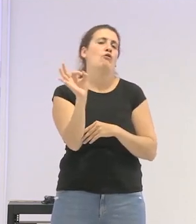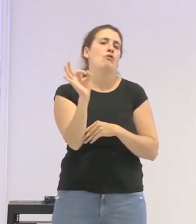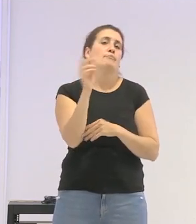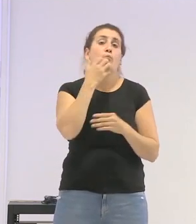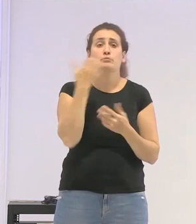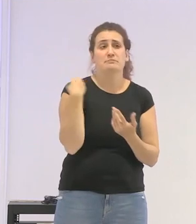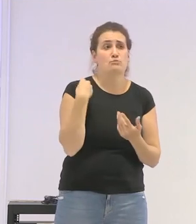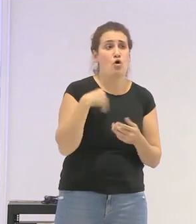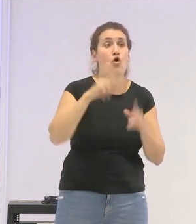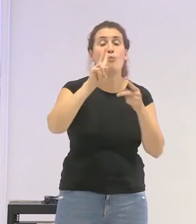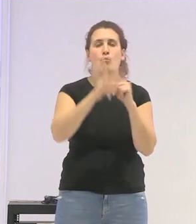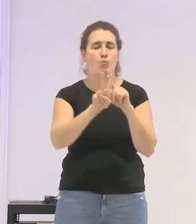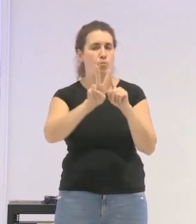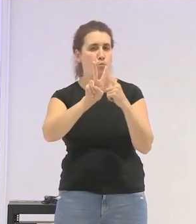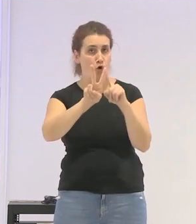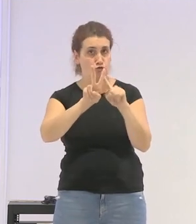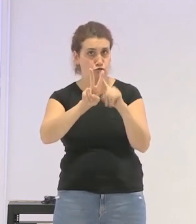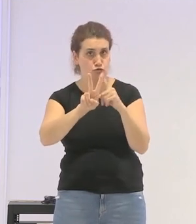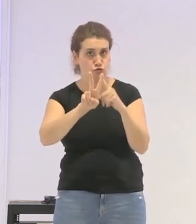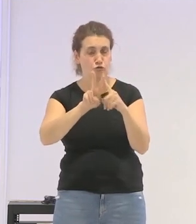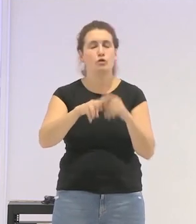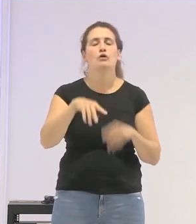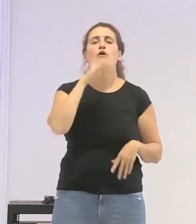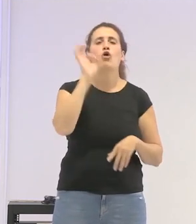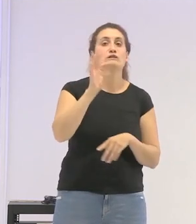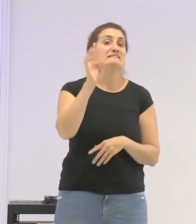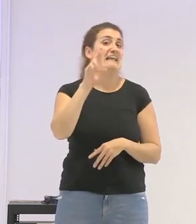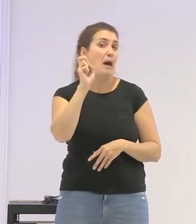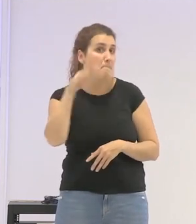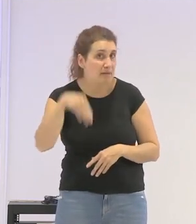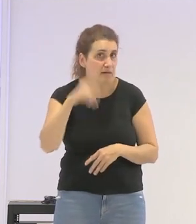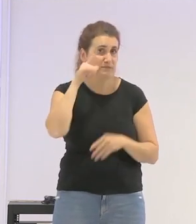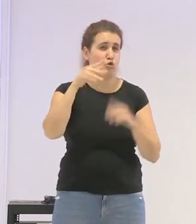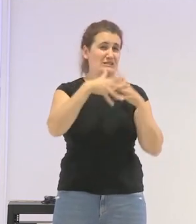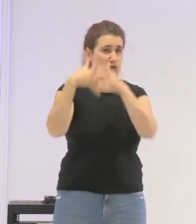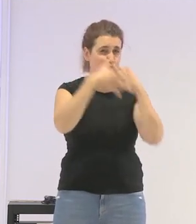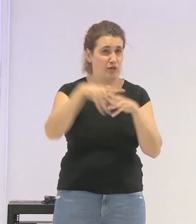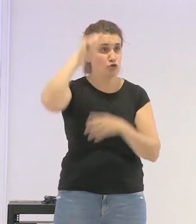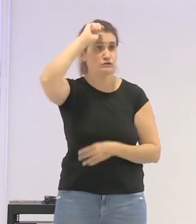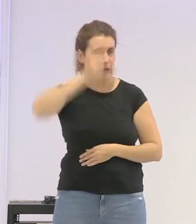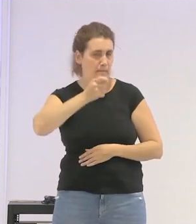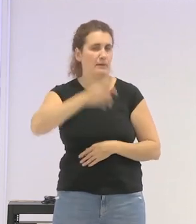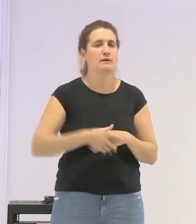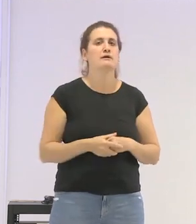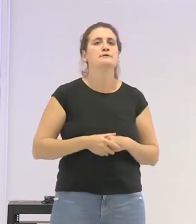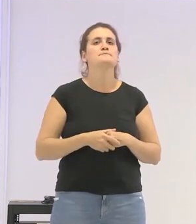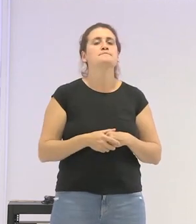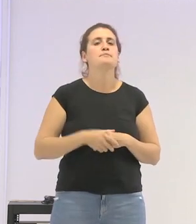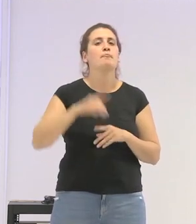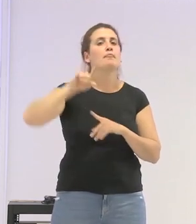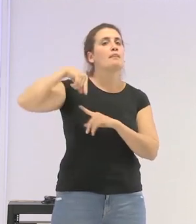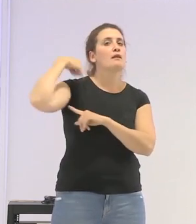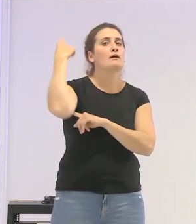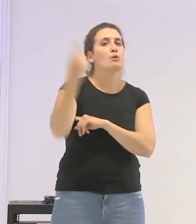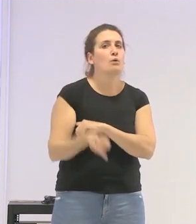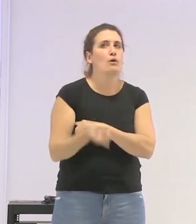Estado español, o Bolsonaro, o incluso Trump, aunque tenga un cierto discurso de protección y tal, pero bueno, luego evidentemente una cosa